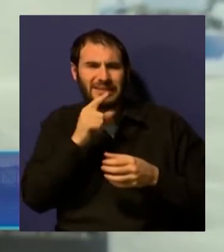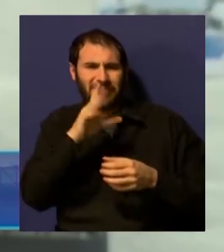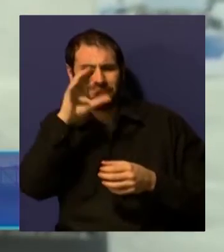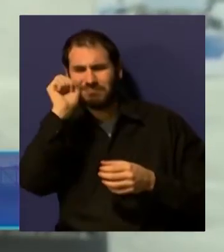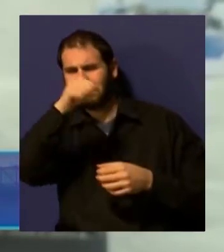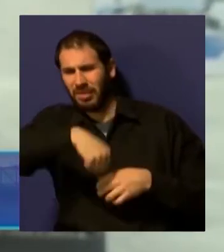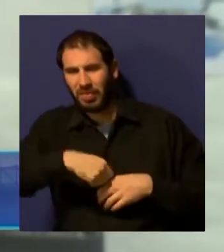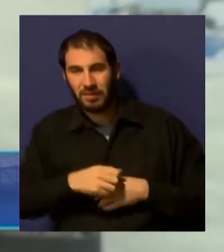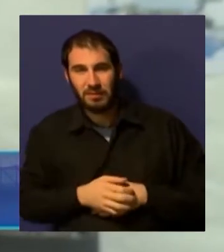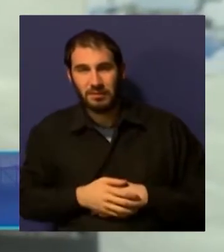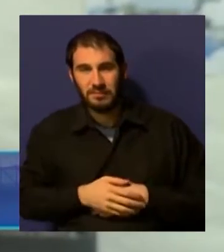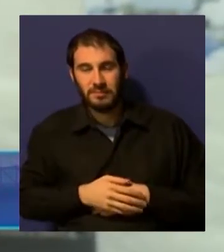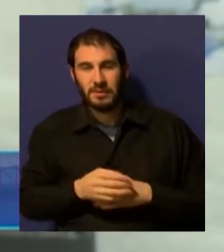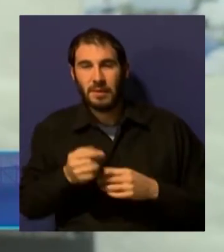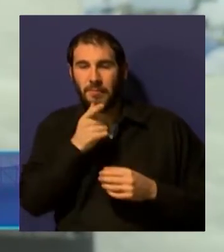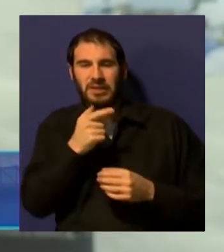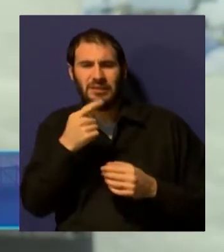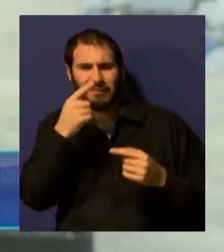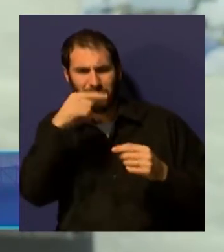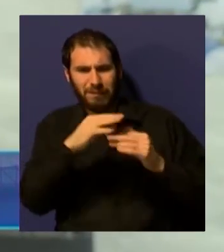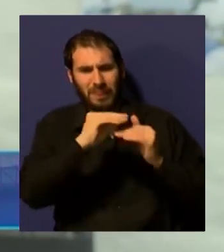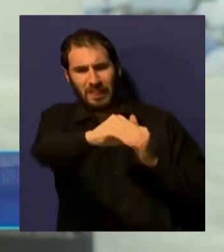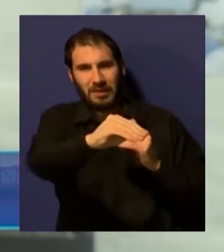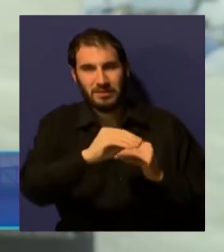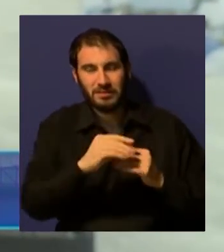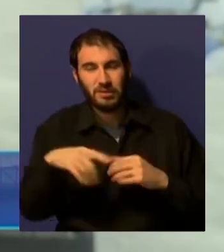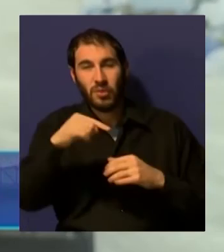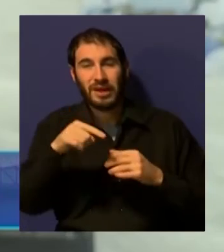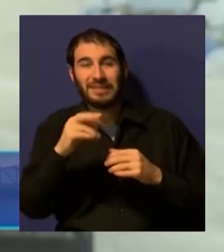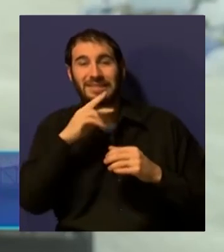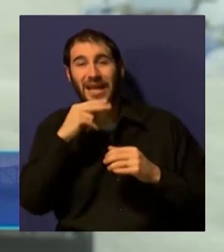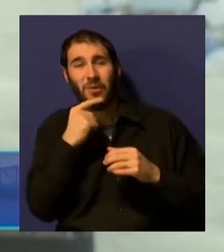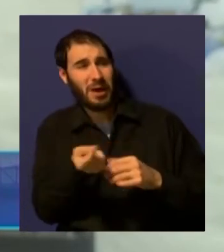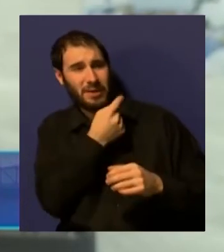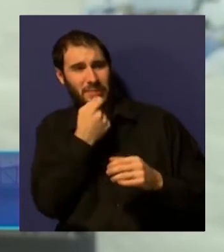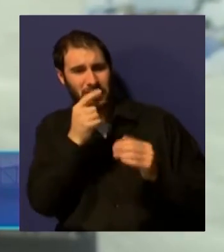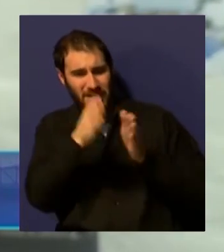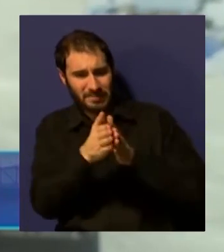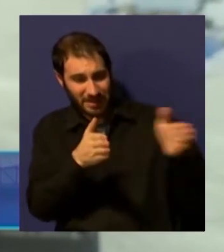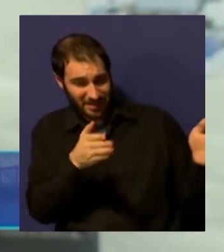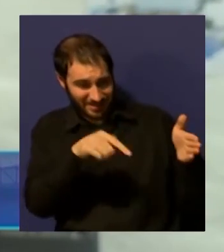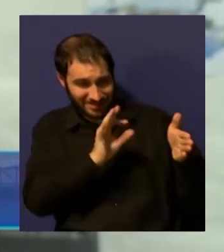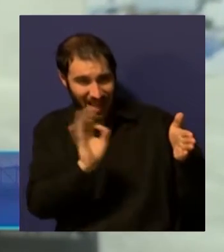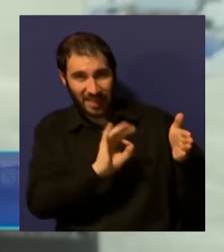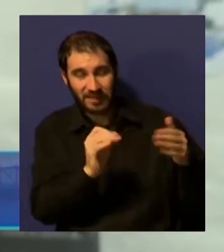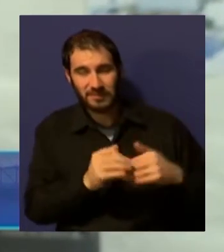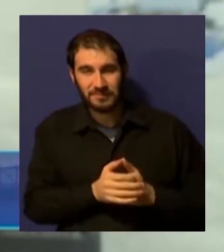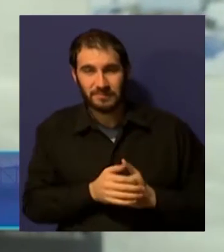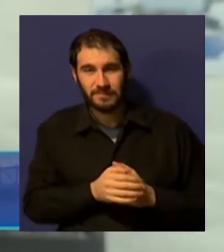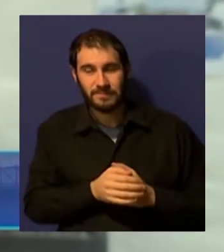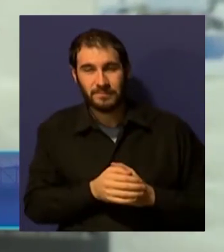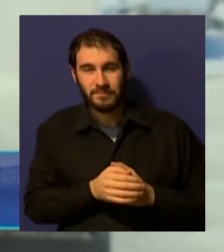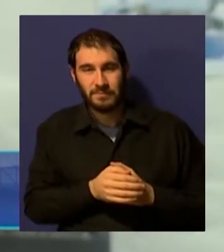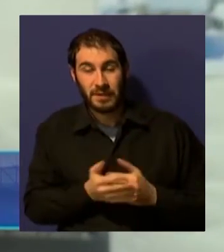muy dejada de lado, muy medio como al fin del mundo hacia el lado de San Juan, porque de acá para allá no hay nada más. Y